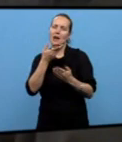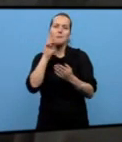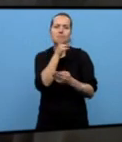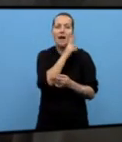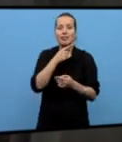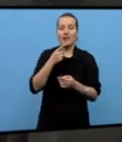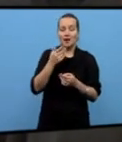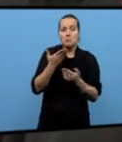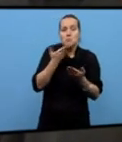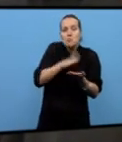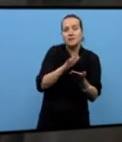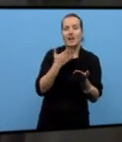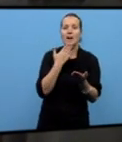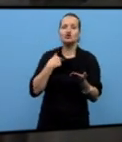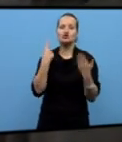tenía 6 años, y